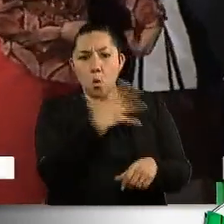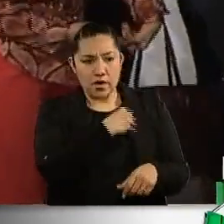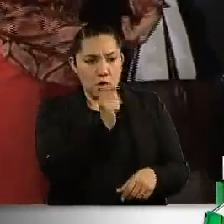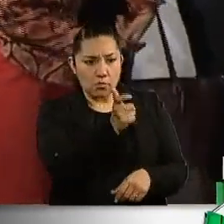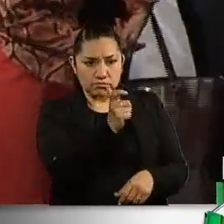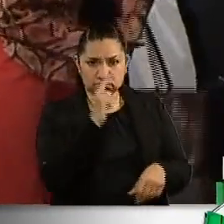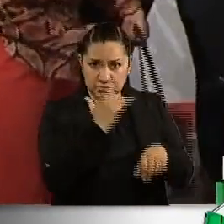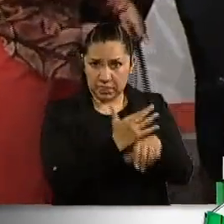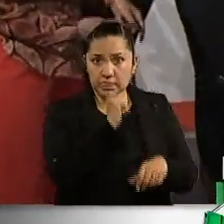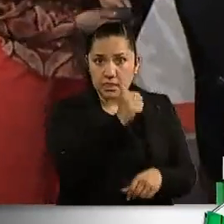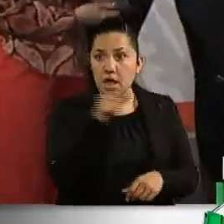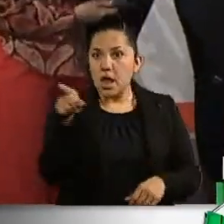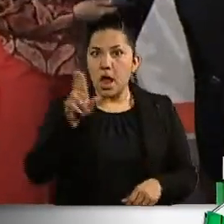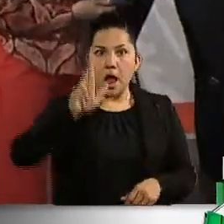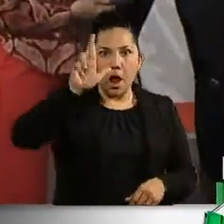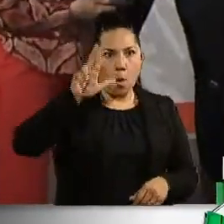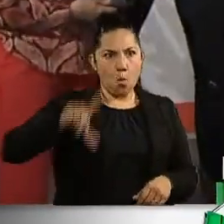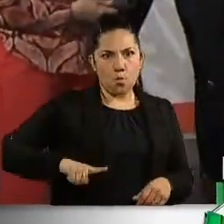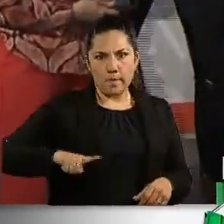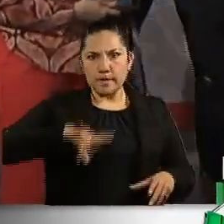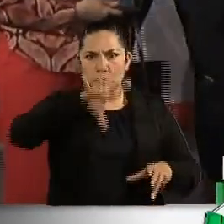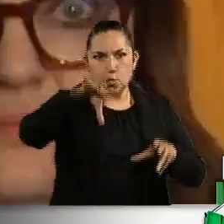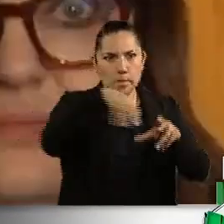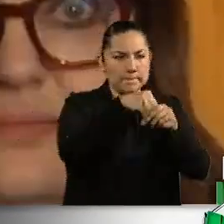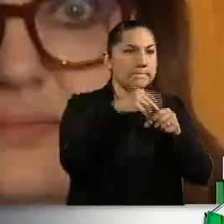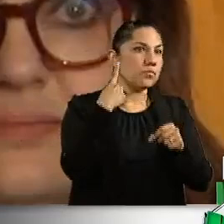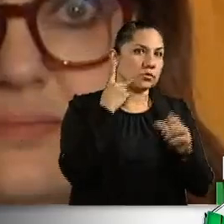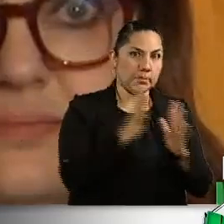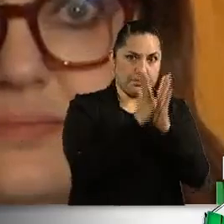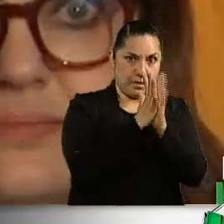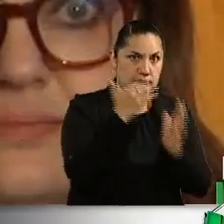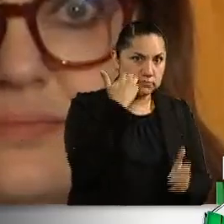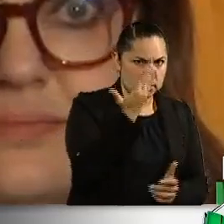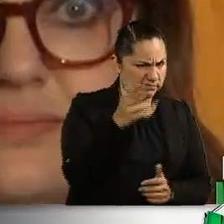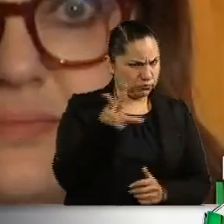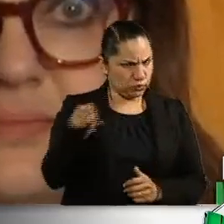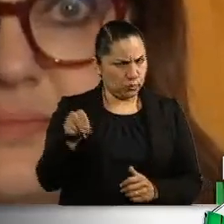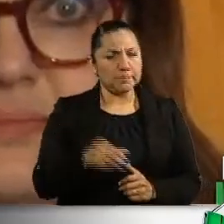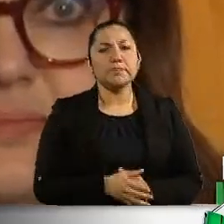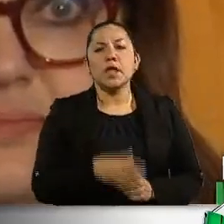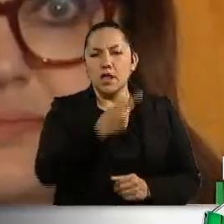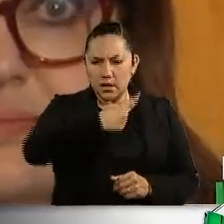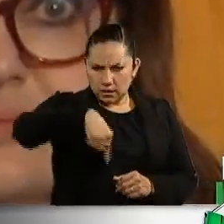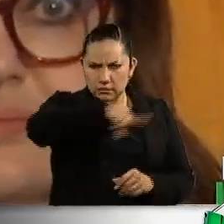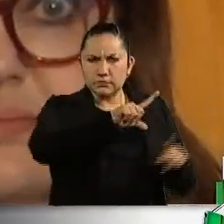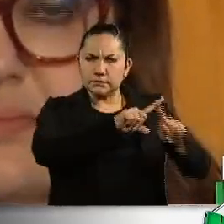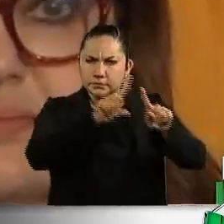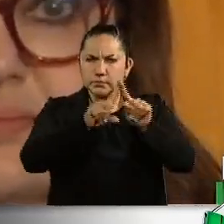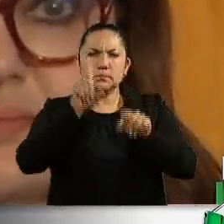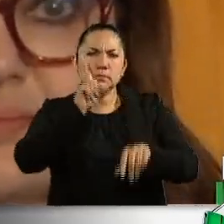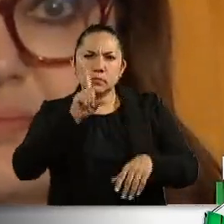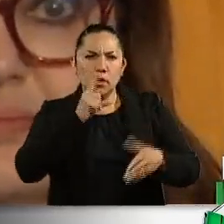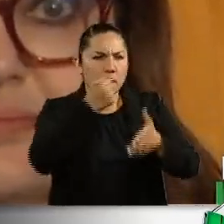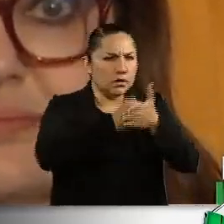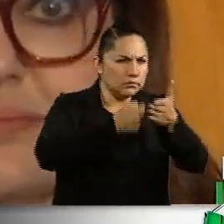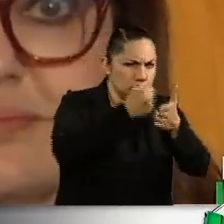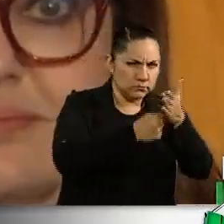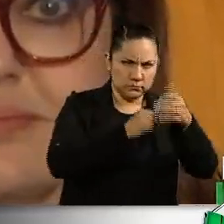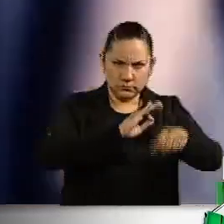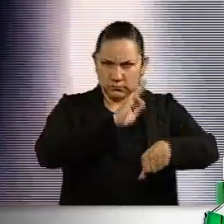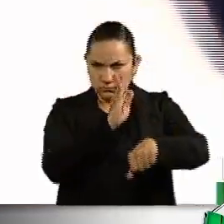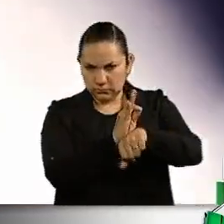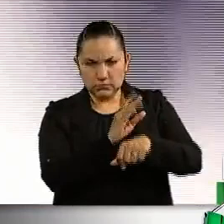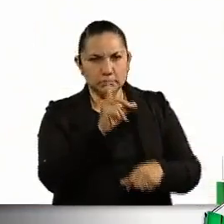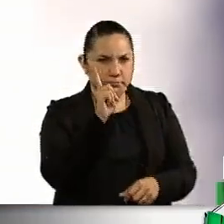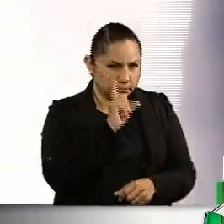colectivos feministas, diputadas integrantes del Grupo Plural por la Igualdad Sustantiva reiteraron su respaldo a la iniciativa constitucional